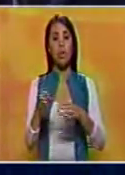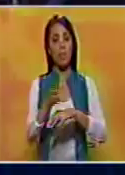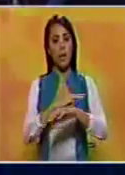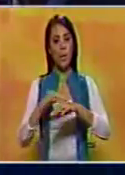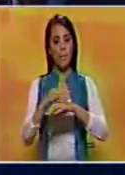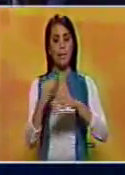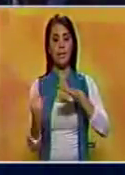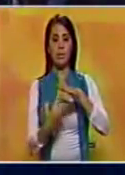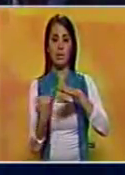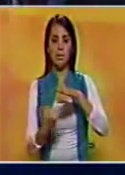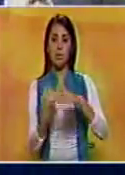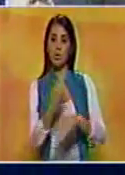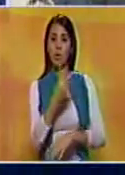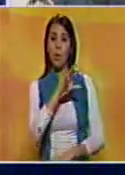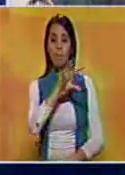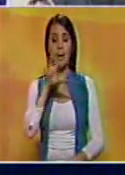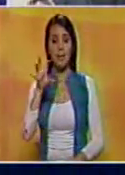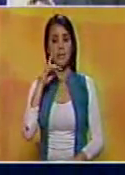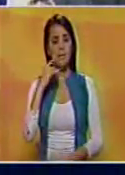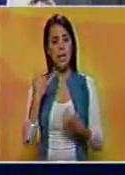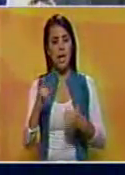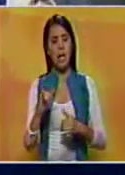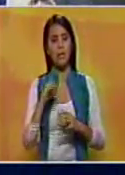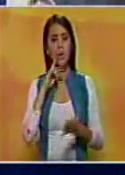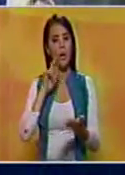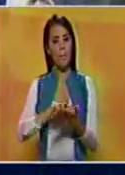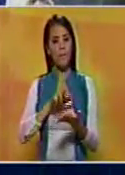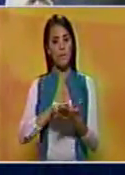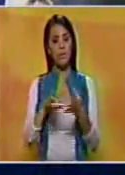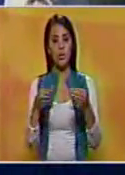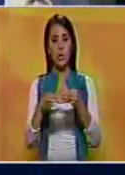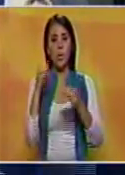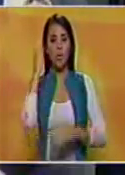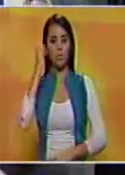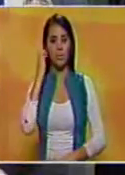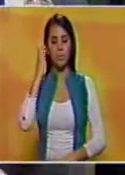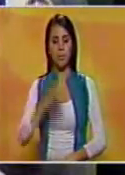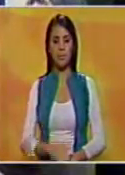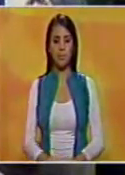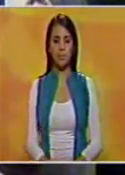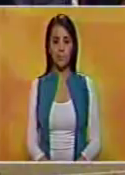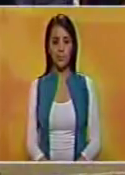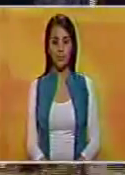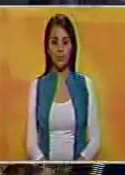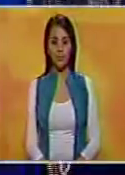de Interior de ambos países ya cuenta con la aprobación de la Comisión Europea.